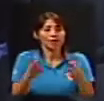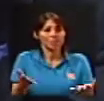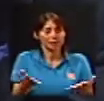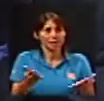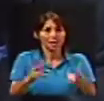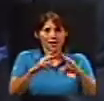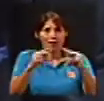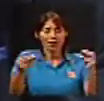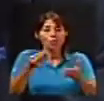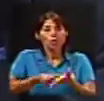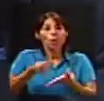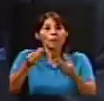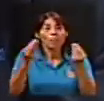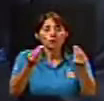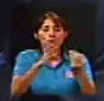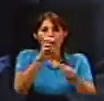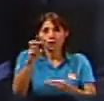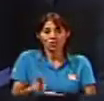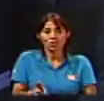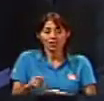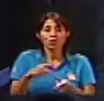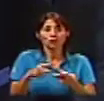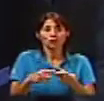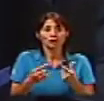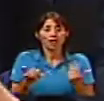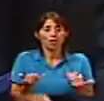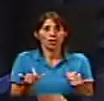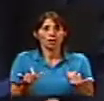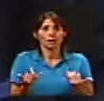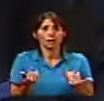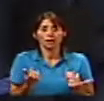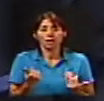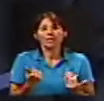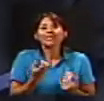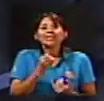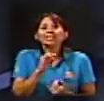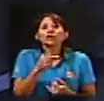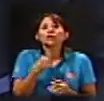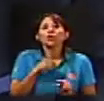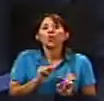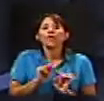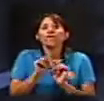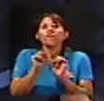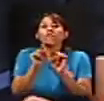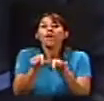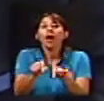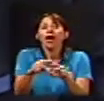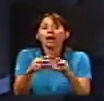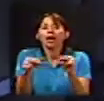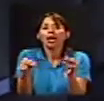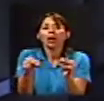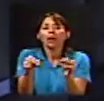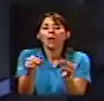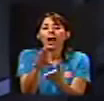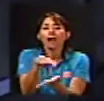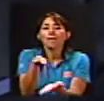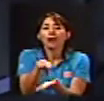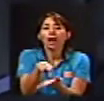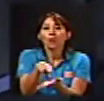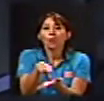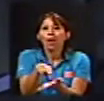ahora anda uno incómodo. Si uno va a Managua a hacer un negocio, se siente incómodo.